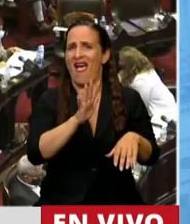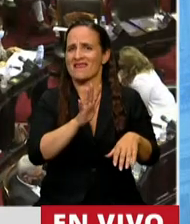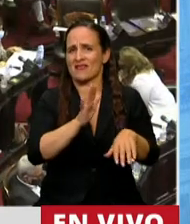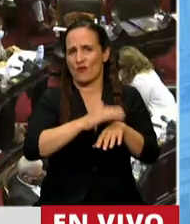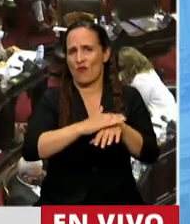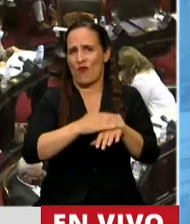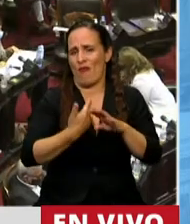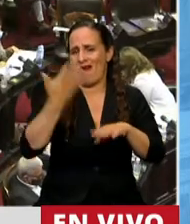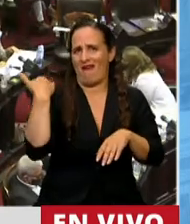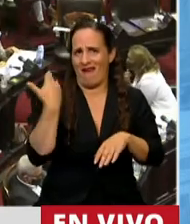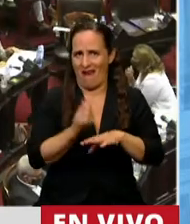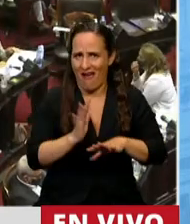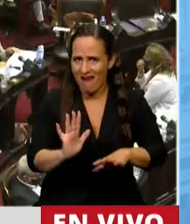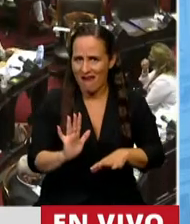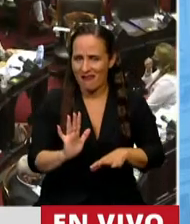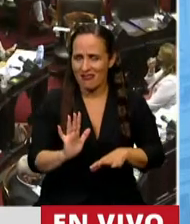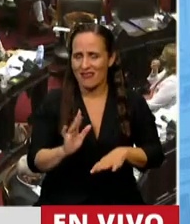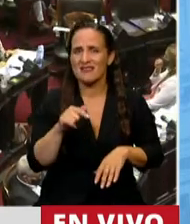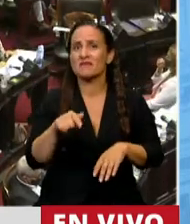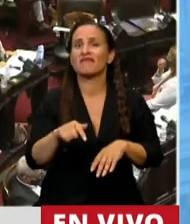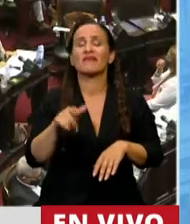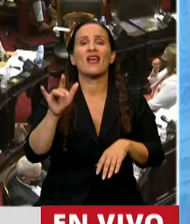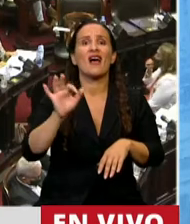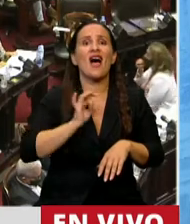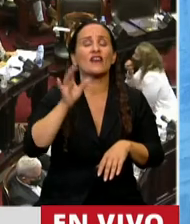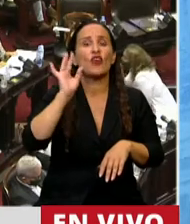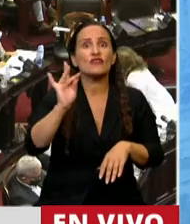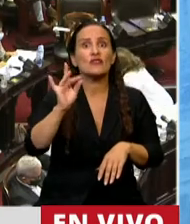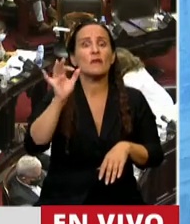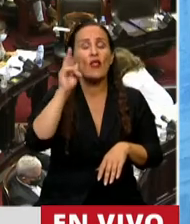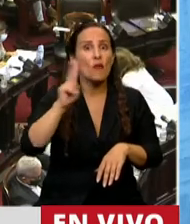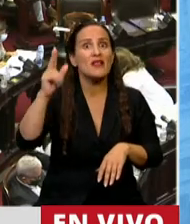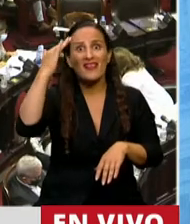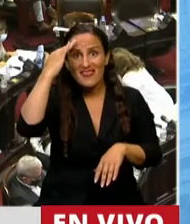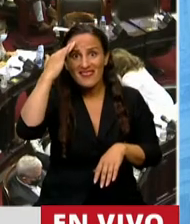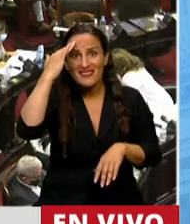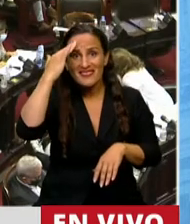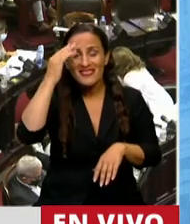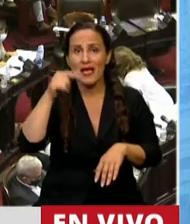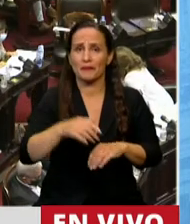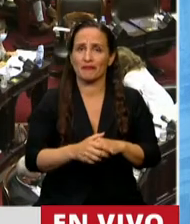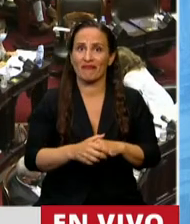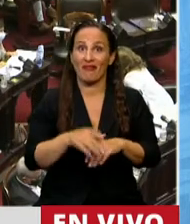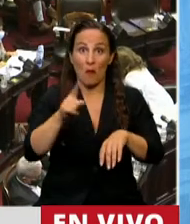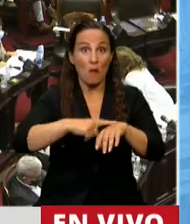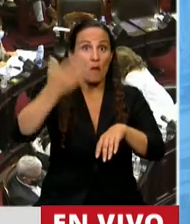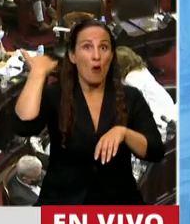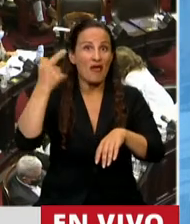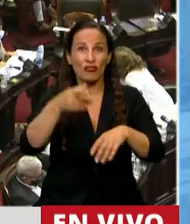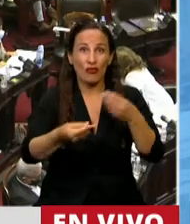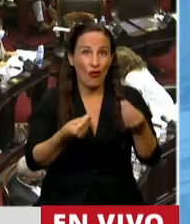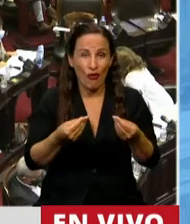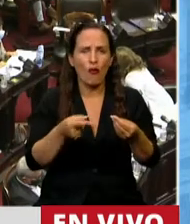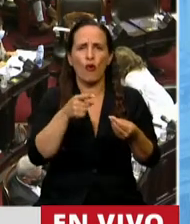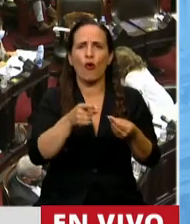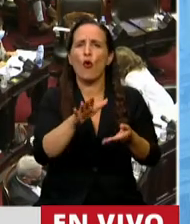secuelas. Esta situación se remonta a diciembre del 2015, cuando de un plumazo frenaron la implementación